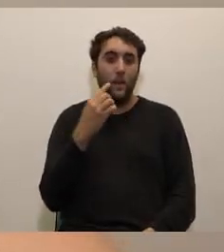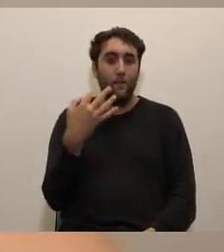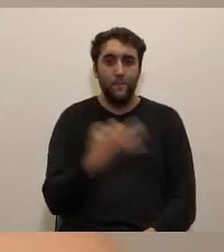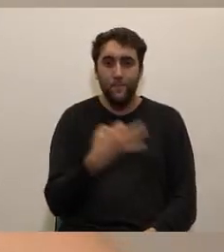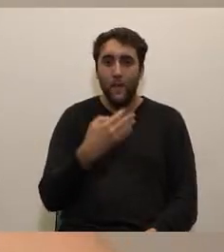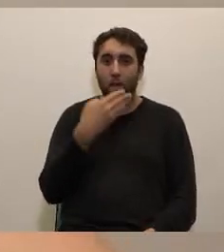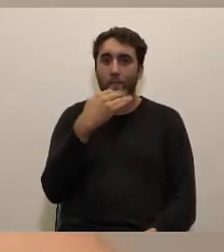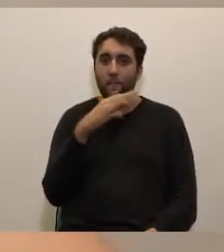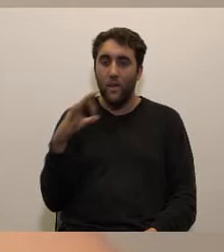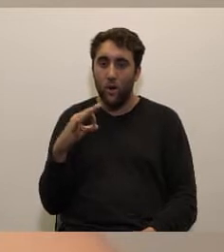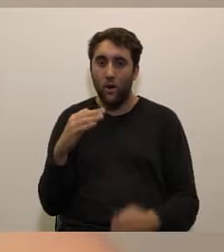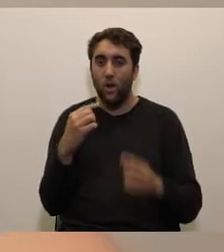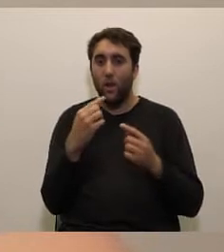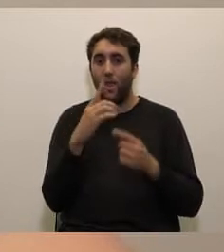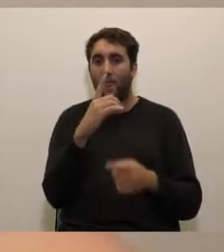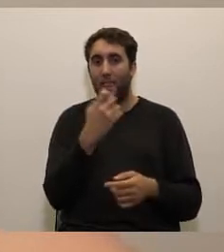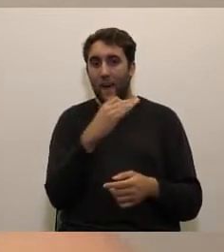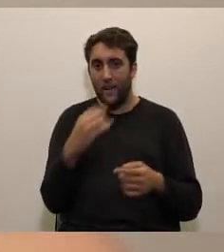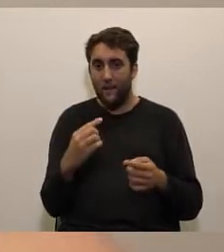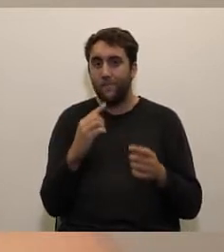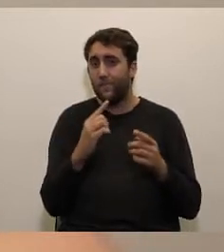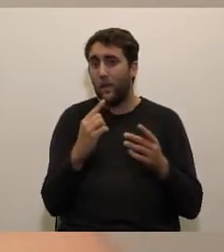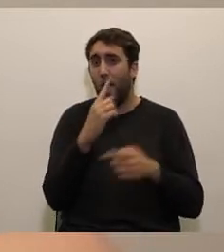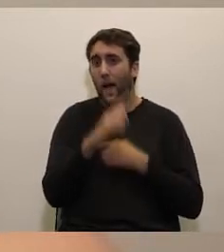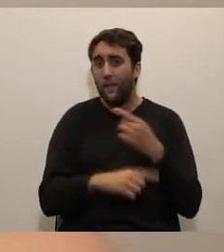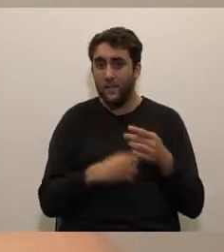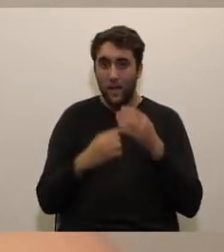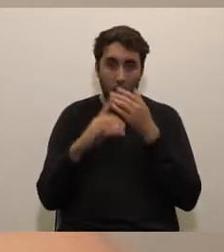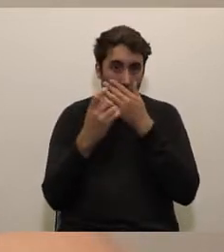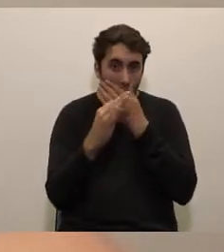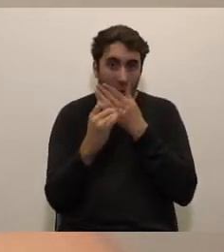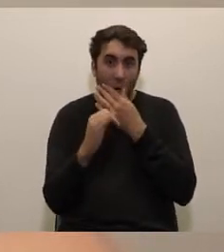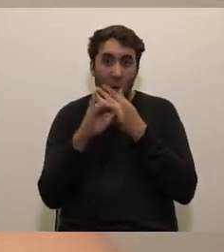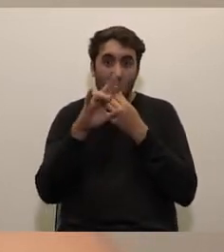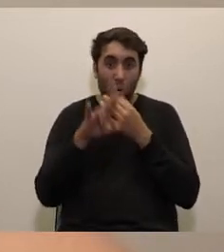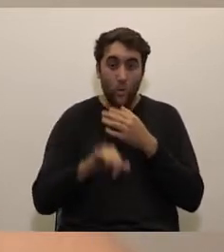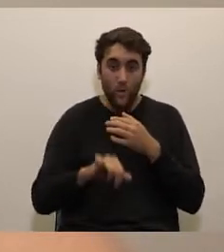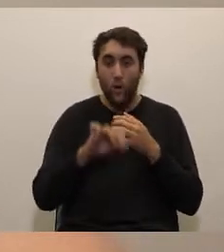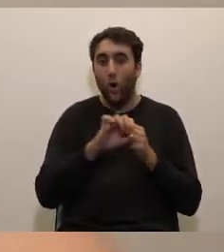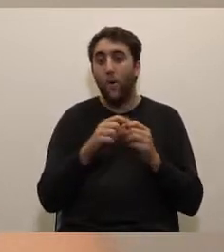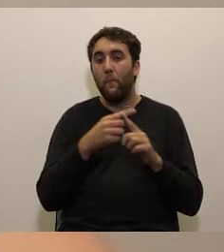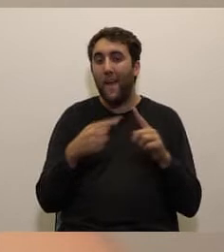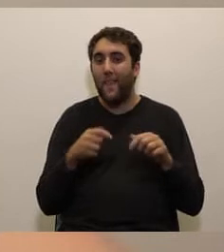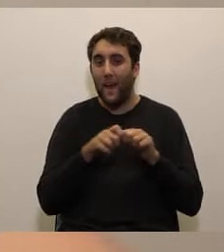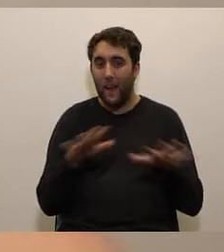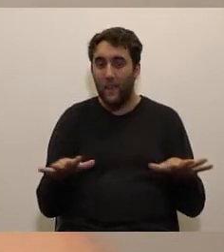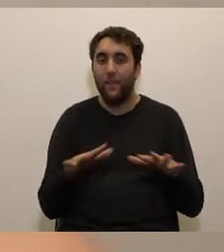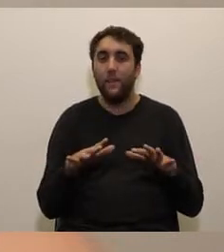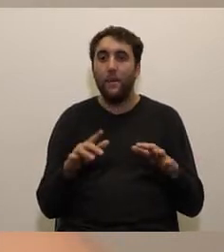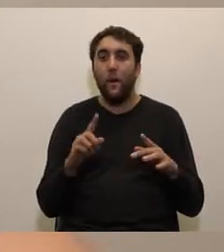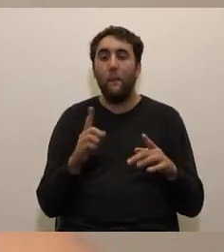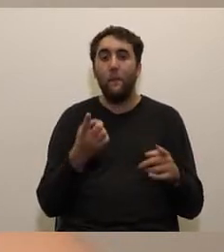con Biodiversidad Data tenemos mucho menos llegada que quizás DataUI o que MediaRed, y